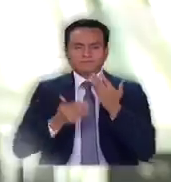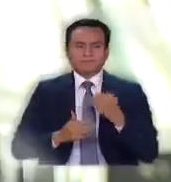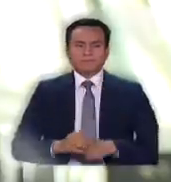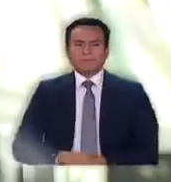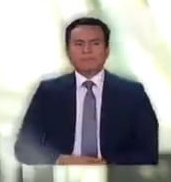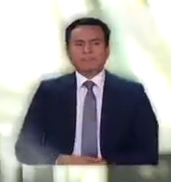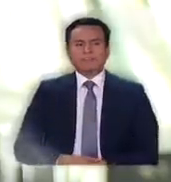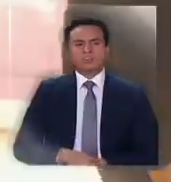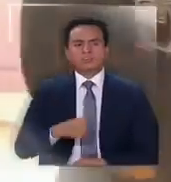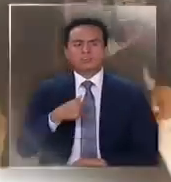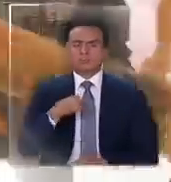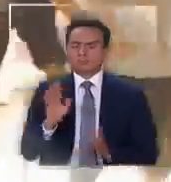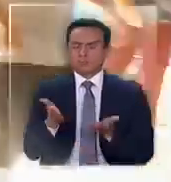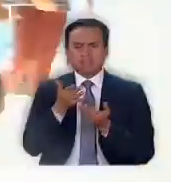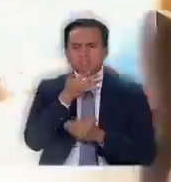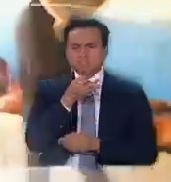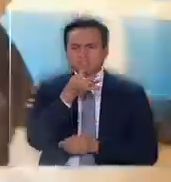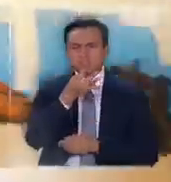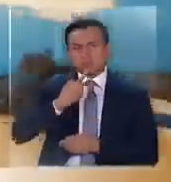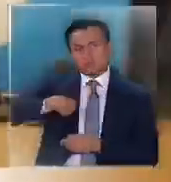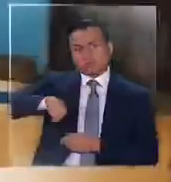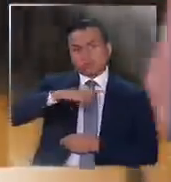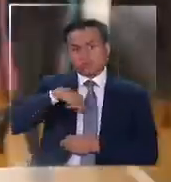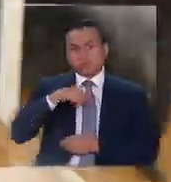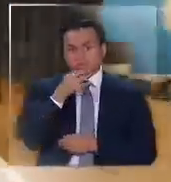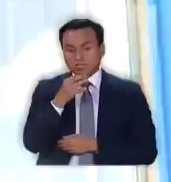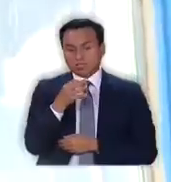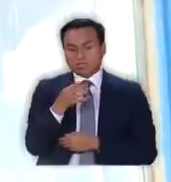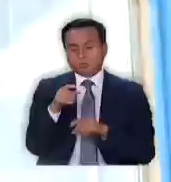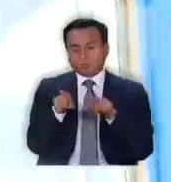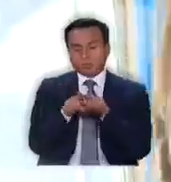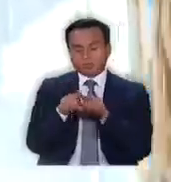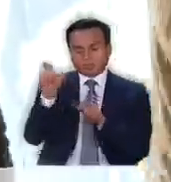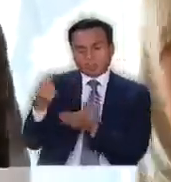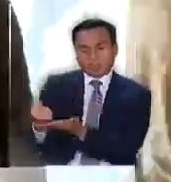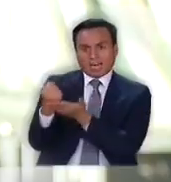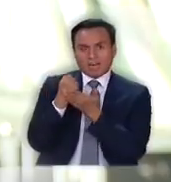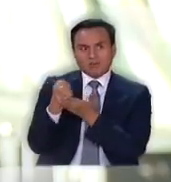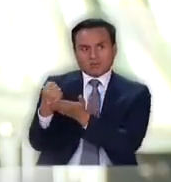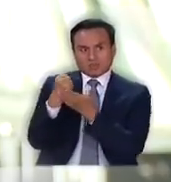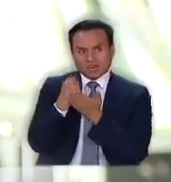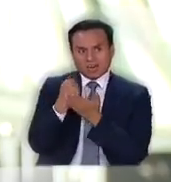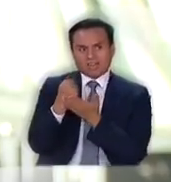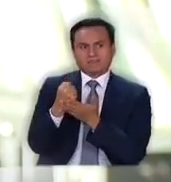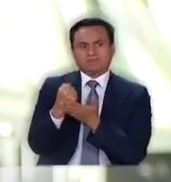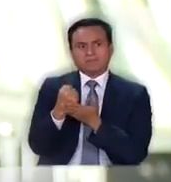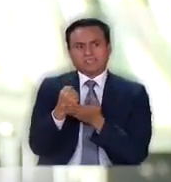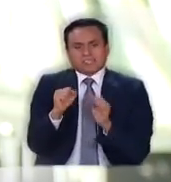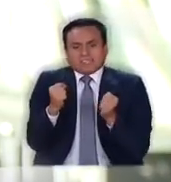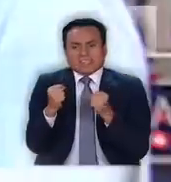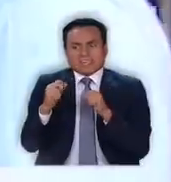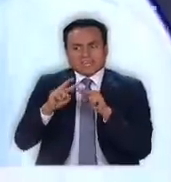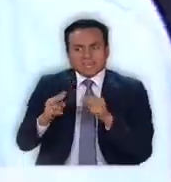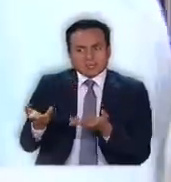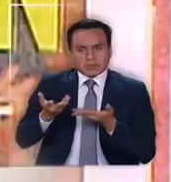No es una labor fácil, que si nosotros hubiésemos tenido a una persona que nos ayudara con los